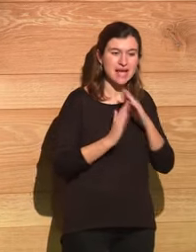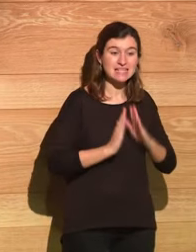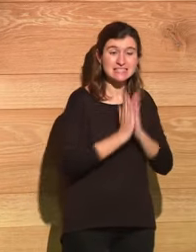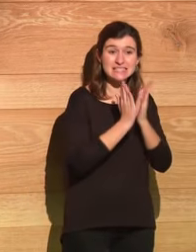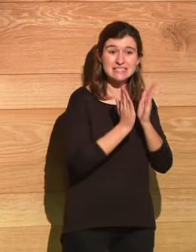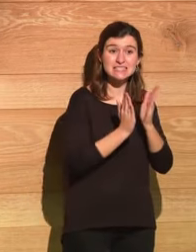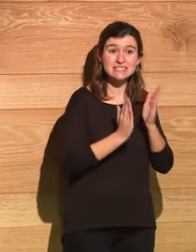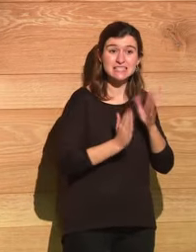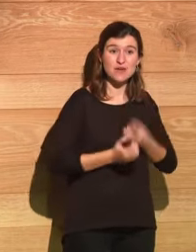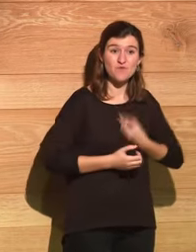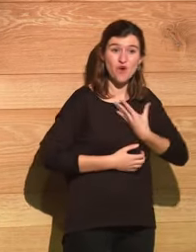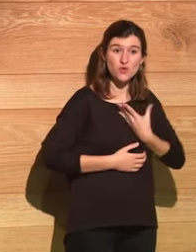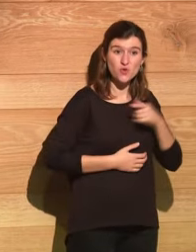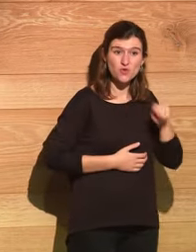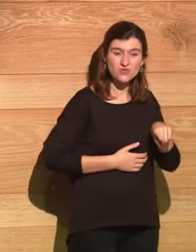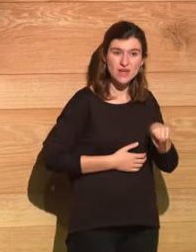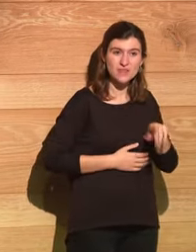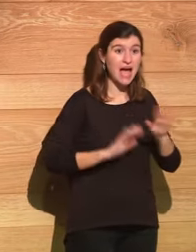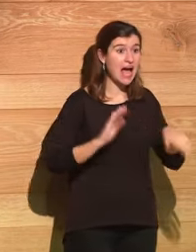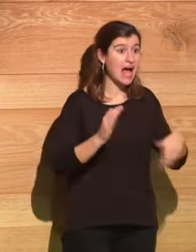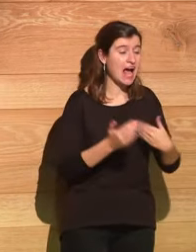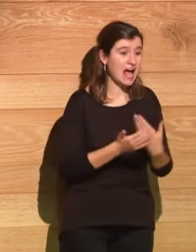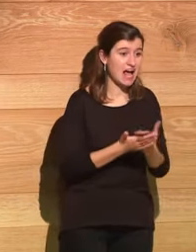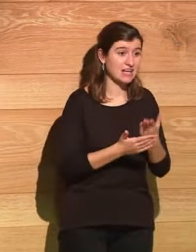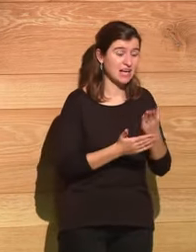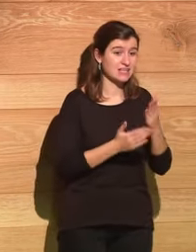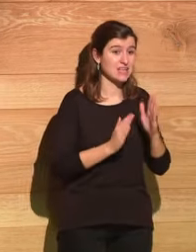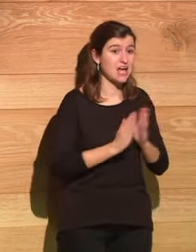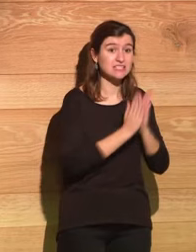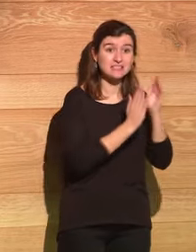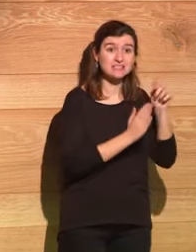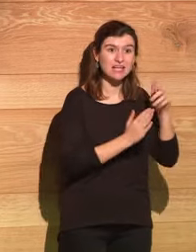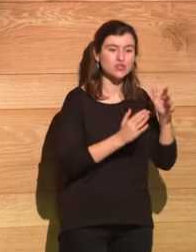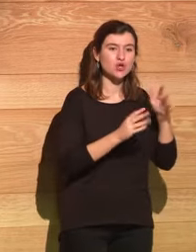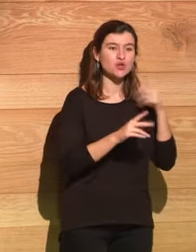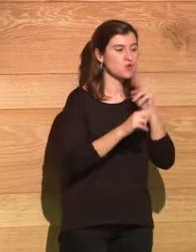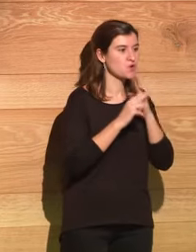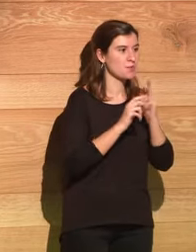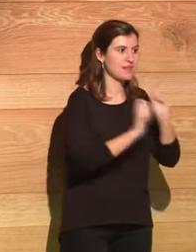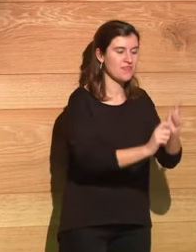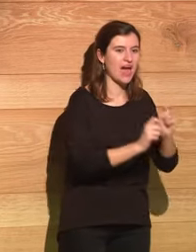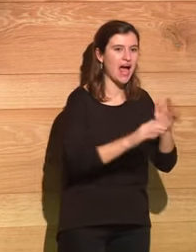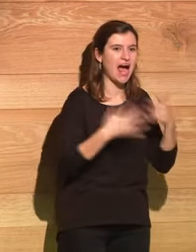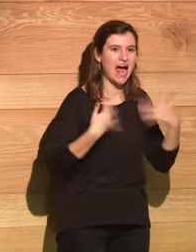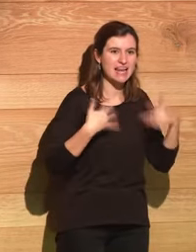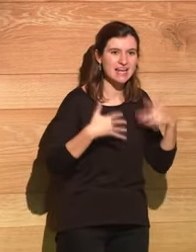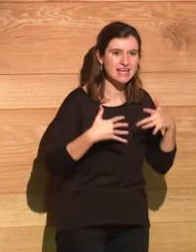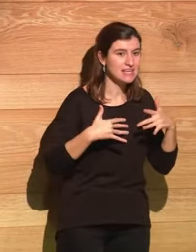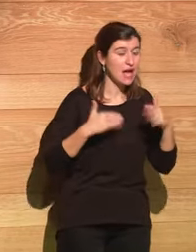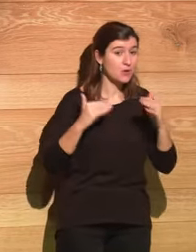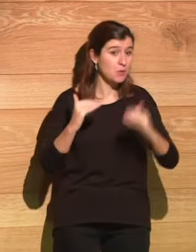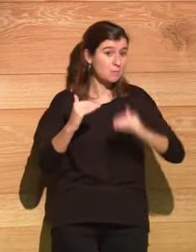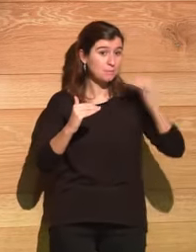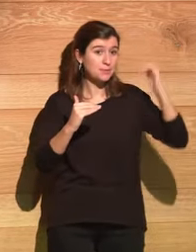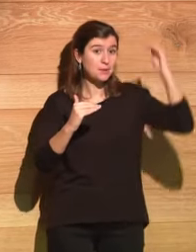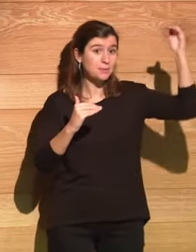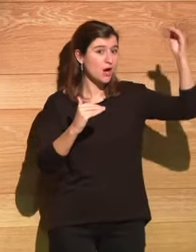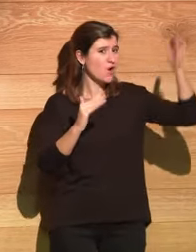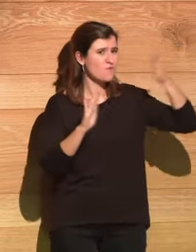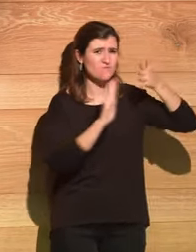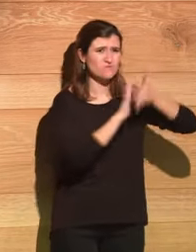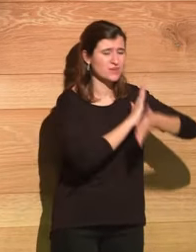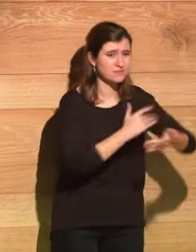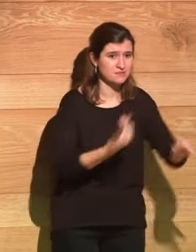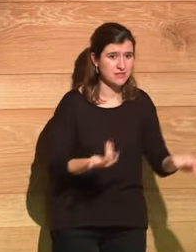voluntad, y más aún hasta lo que San Agustín llamó alegría, la escala es infinita. Nunca más exactamente se puede